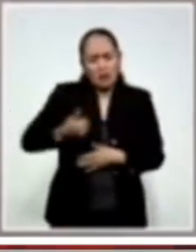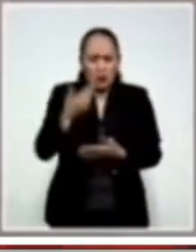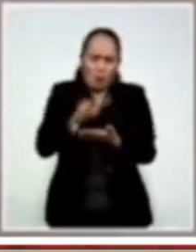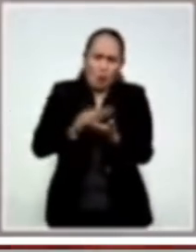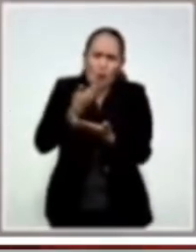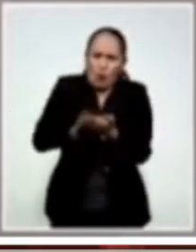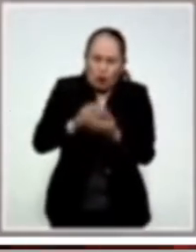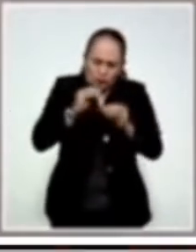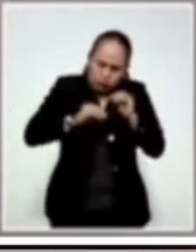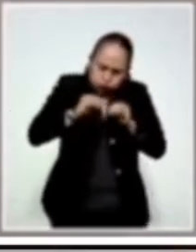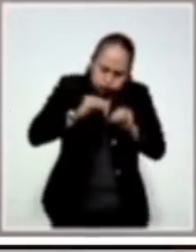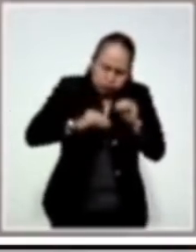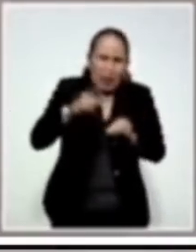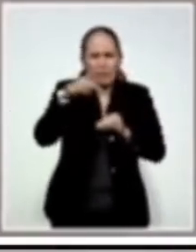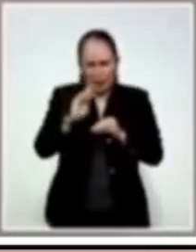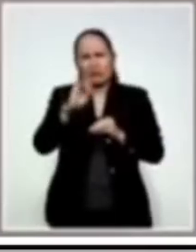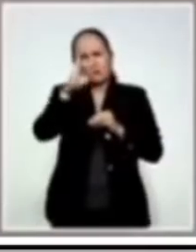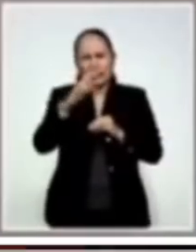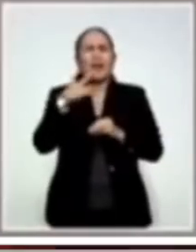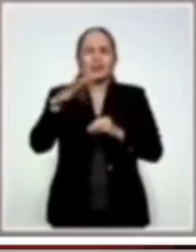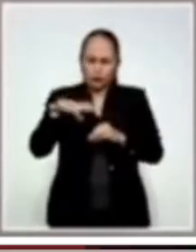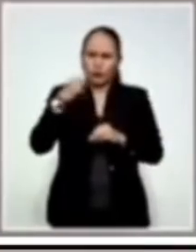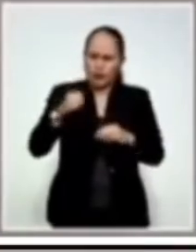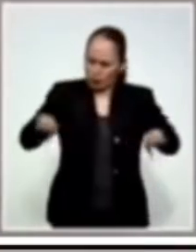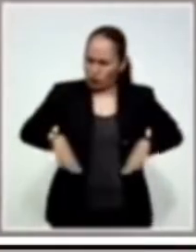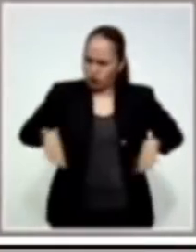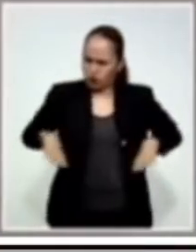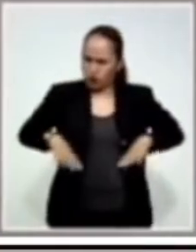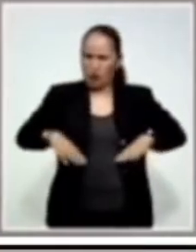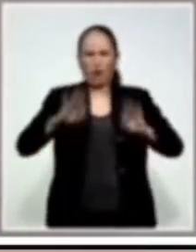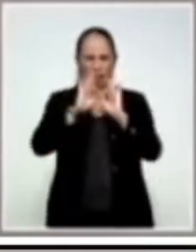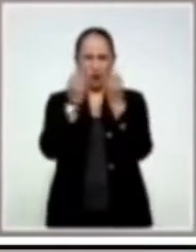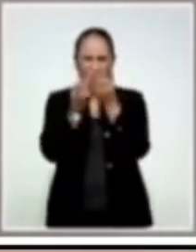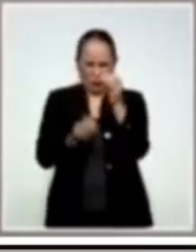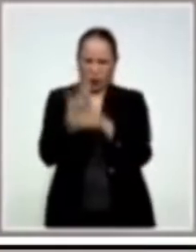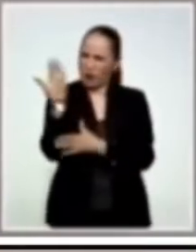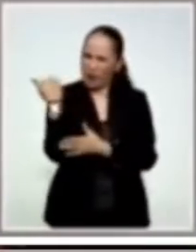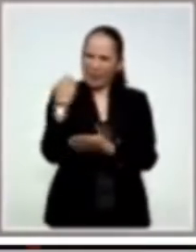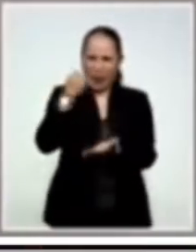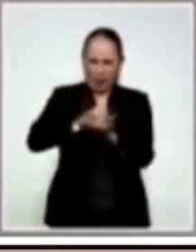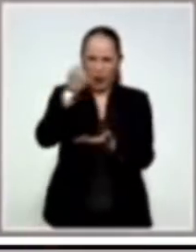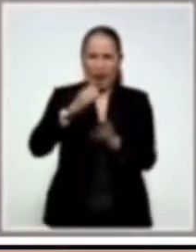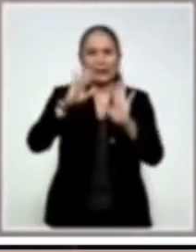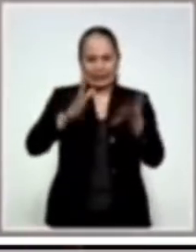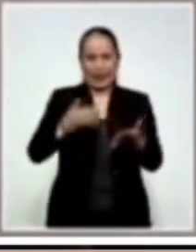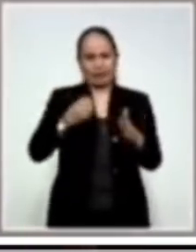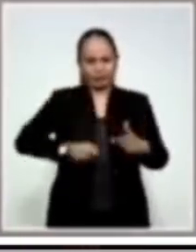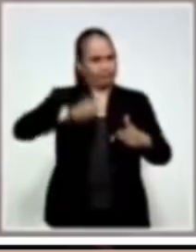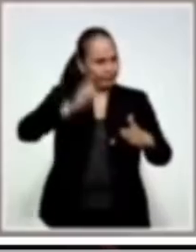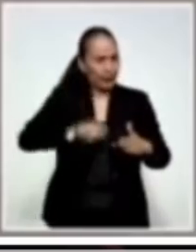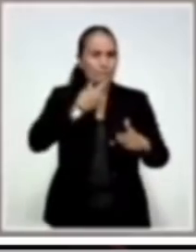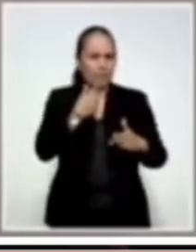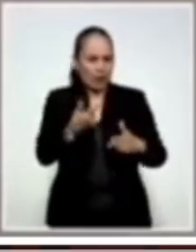proyectos, aunque hemos logrado ya unificar el estilo con el nuevo formato aprobado, que tenemos mejores sentencias, más